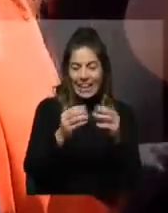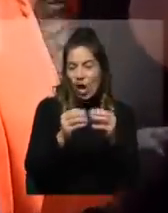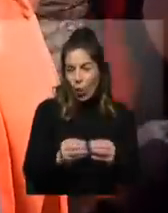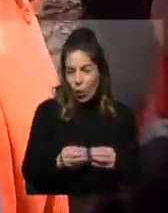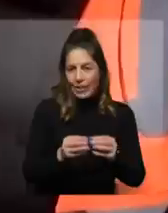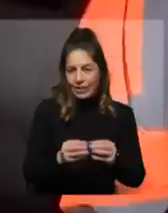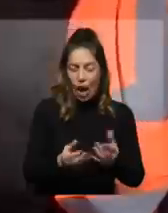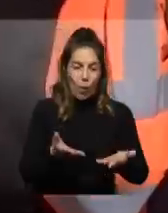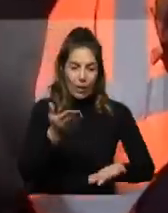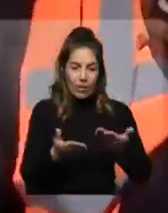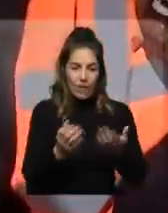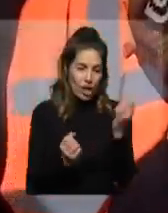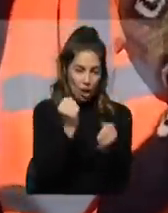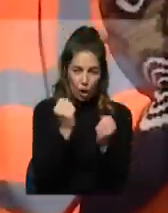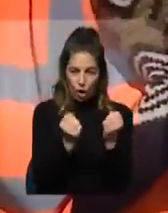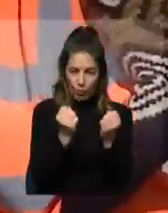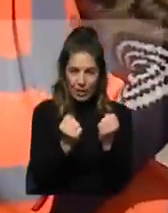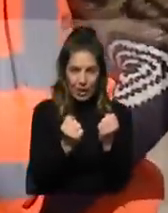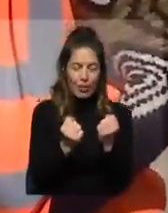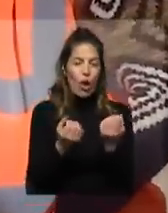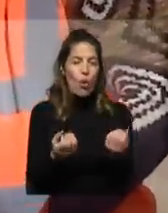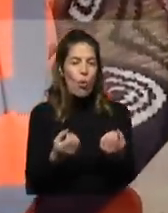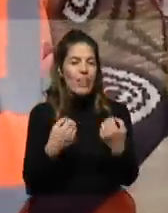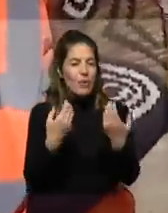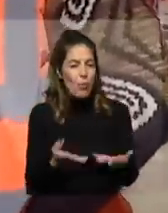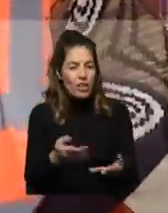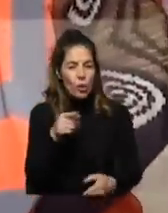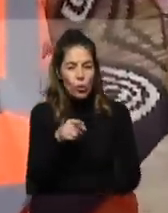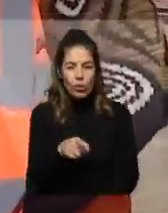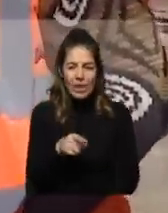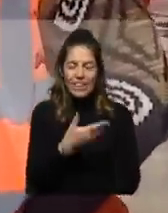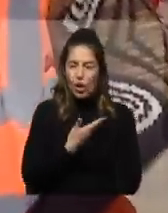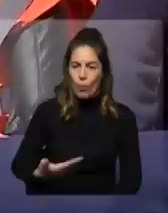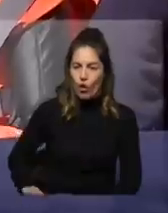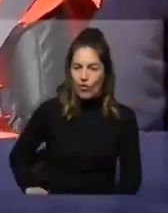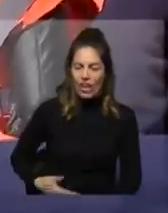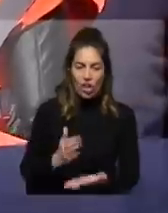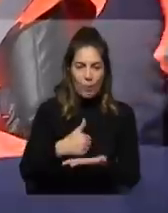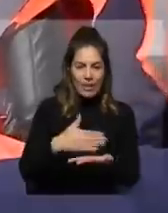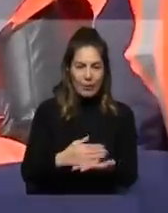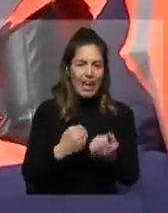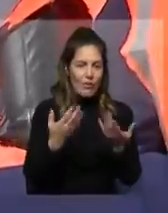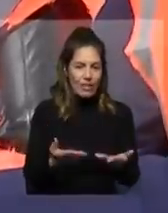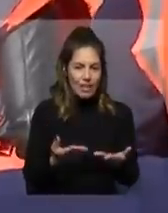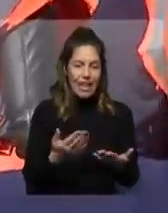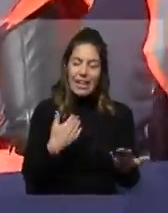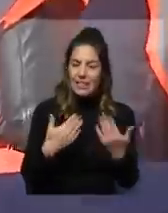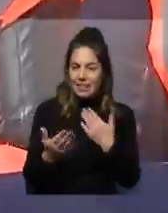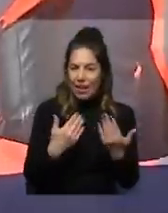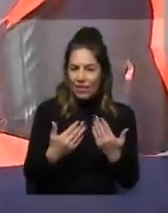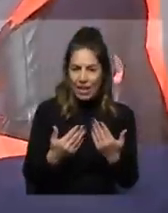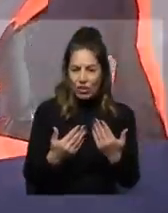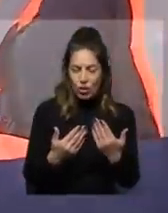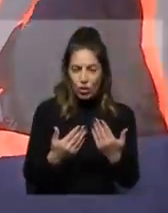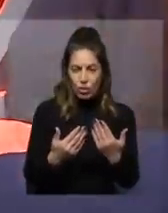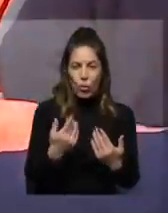esta ecuación económico financiera dispuestos ustedes como gobierno departamental ofrecer se está conversando con rafiza que una